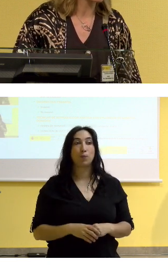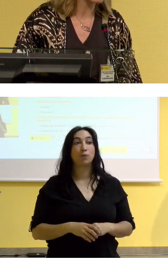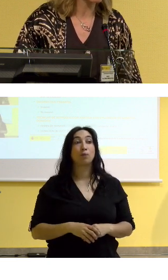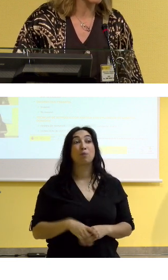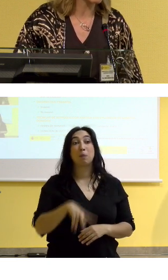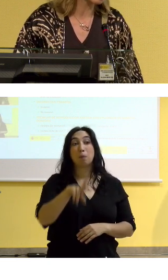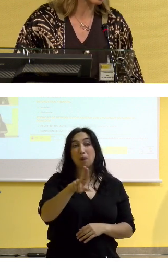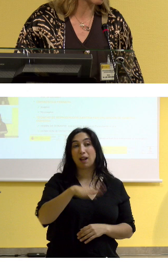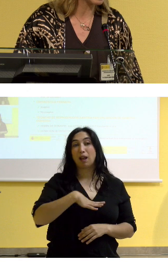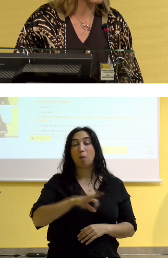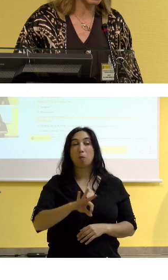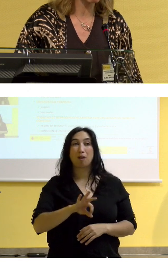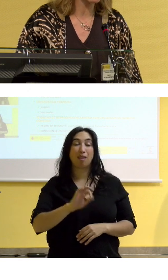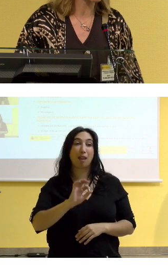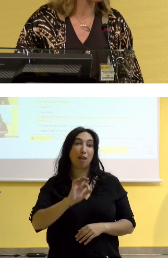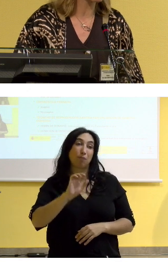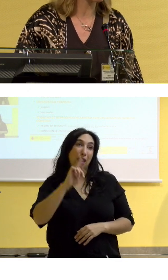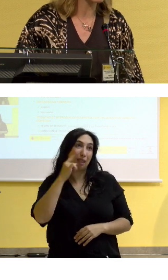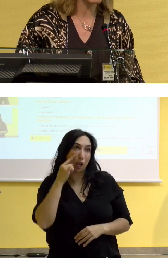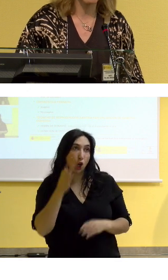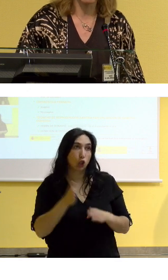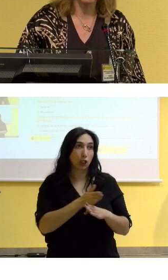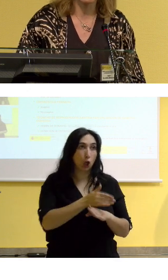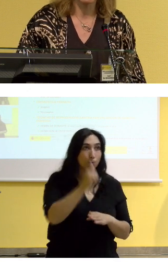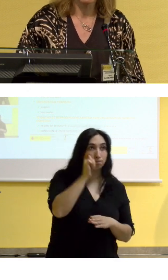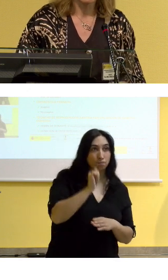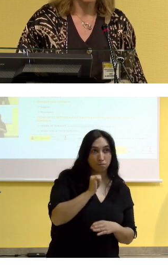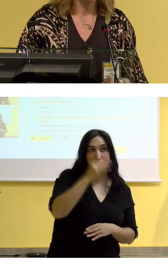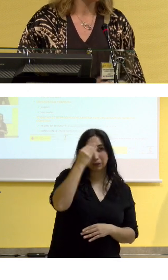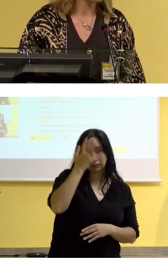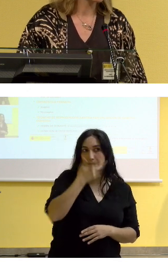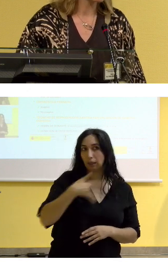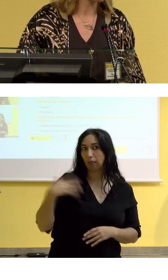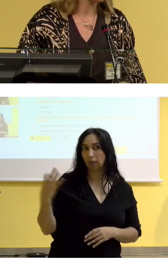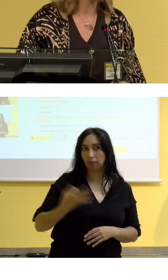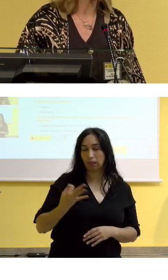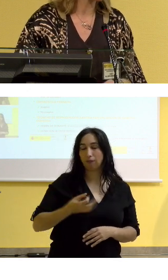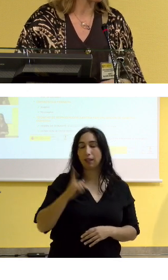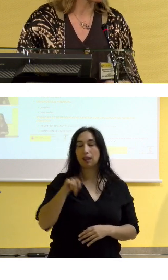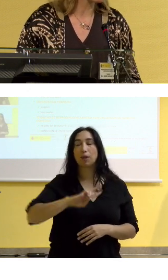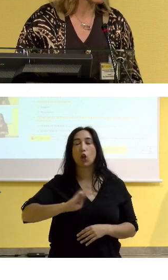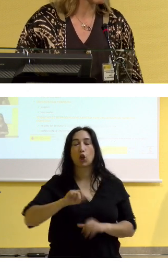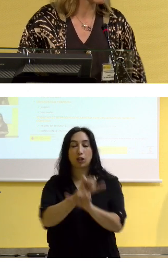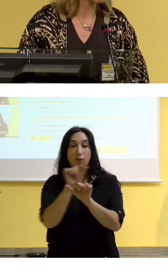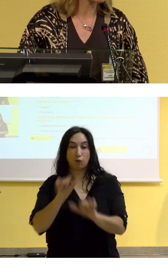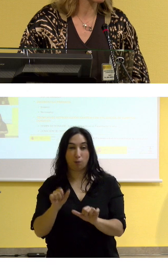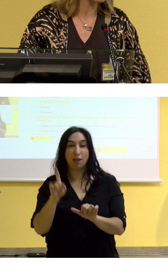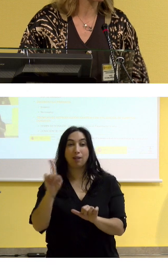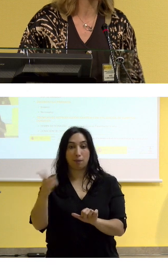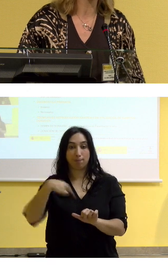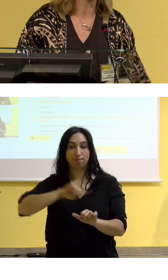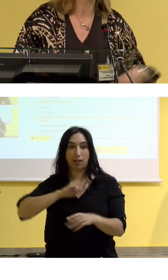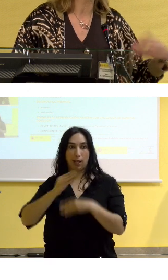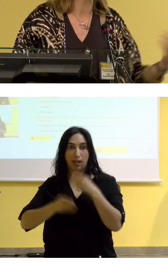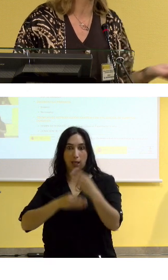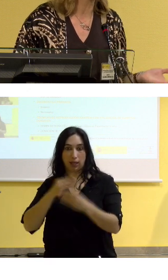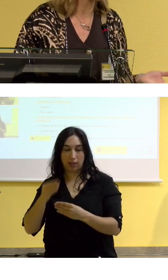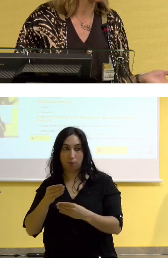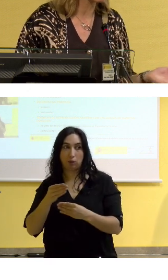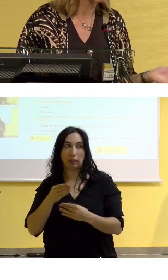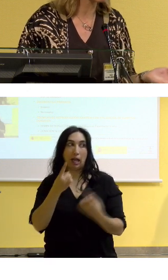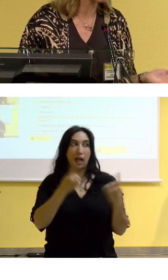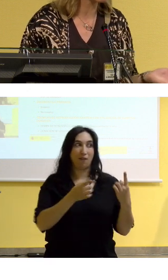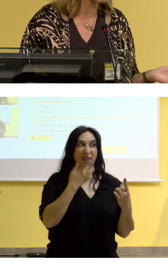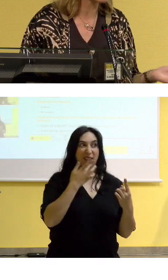estas parejas un diagnóstico prenatal, y yo creo que lo tienen que conocer. Y existe otra opción, que es lo otro que hacemos en nuestro centro, cuando a veces no es